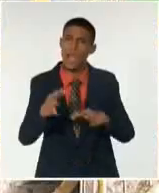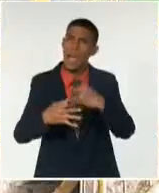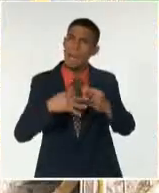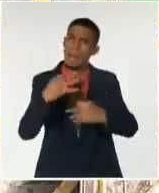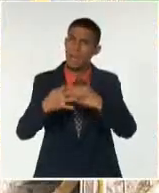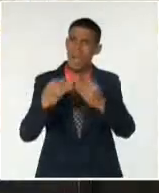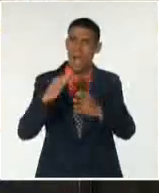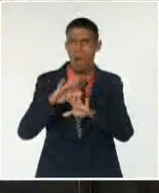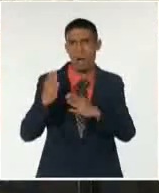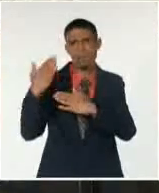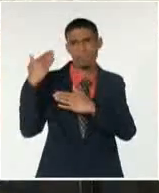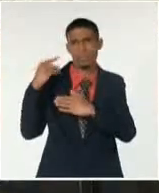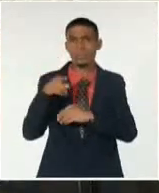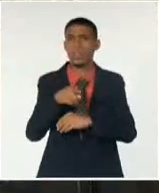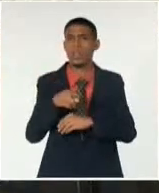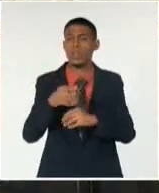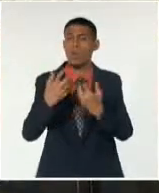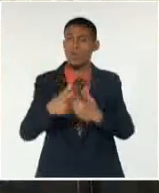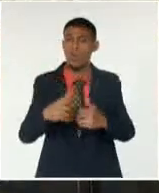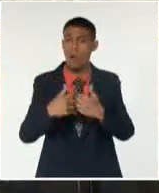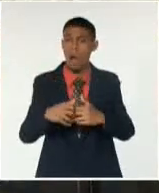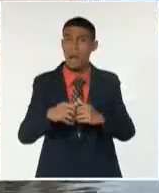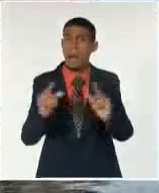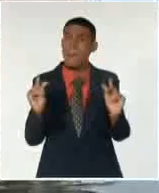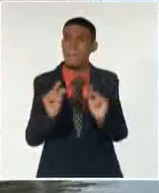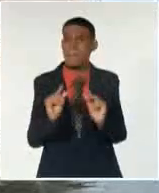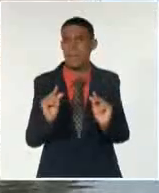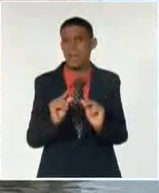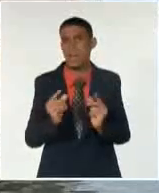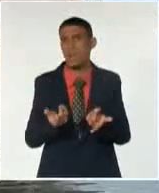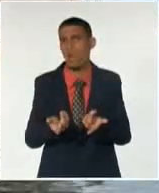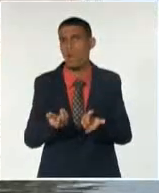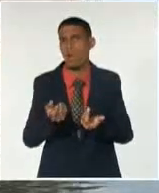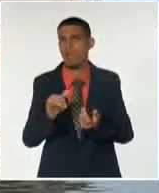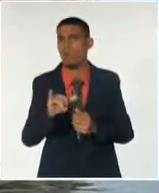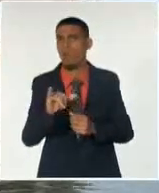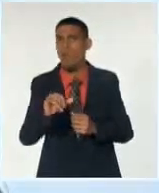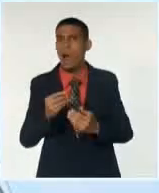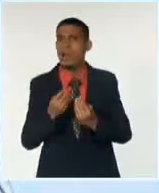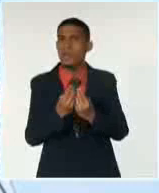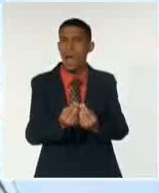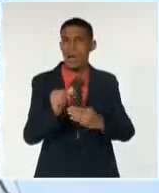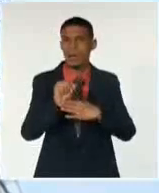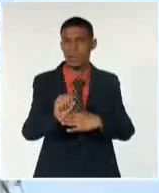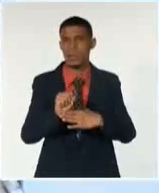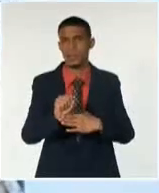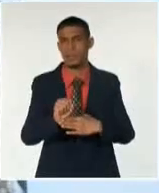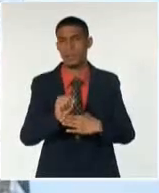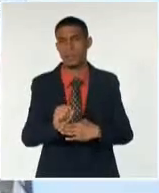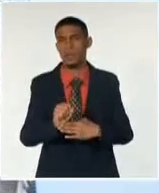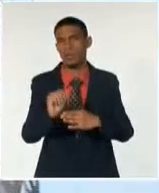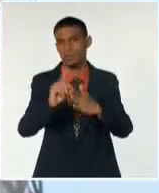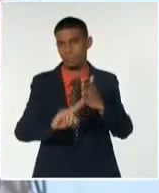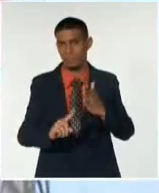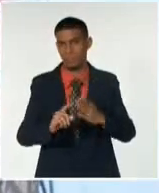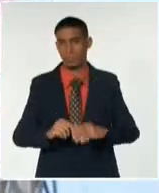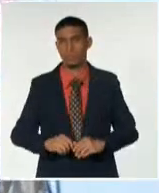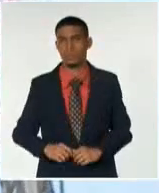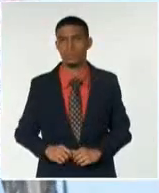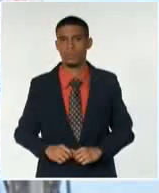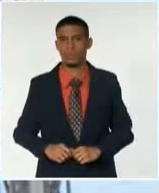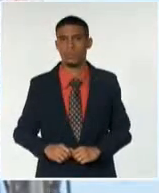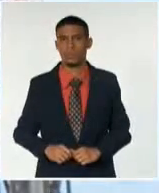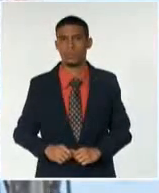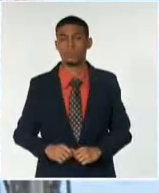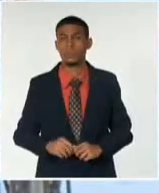es la generación menos costosa y más confiable de la generación base del sistema. ¿Es así? Sí, esas unidades